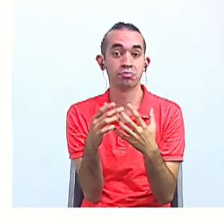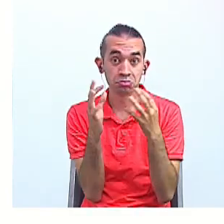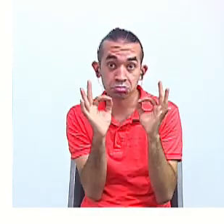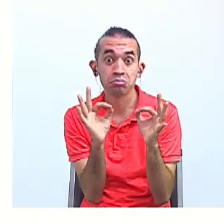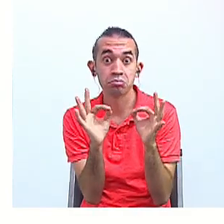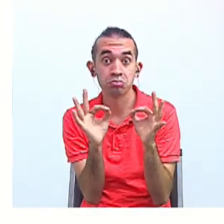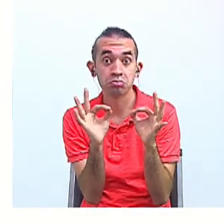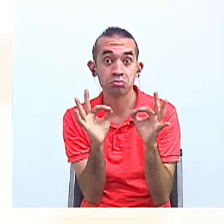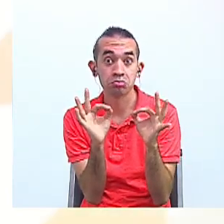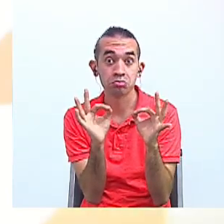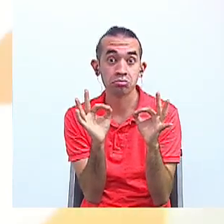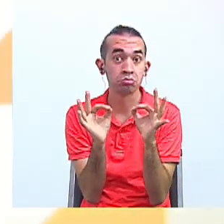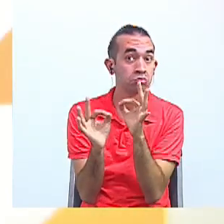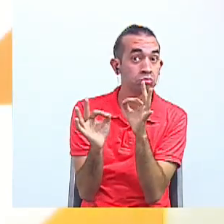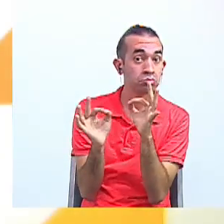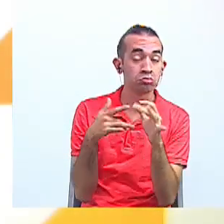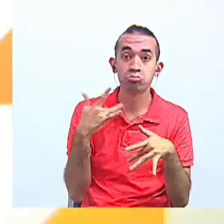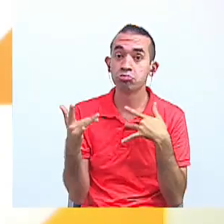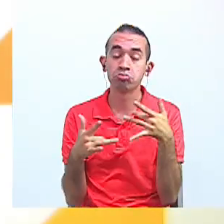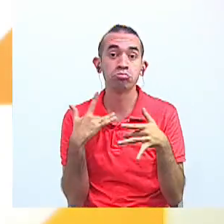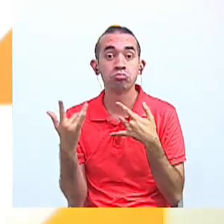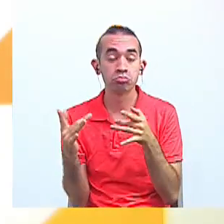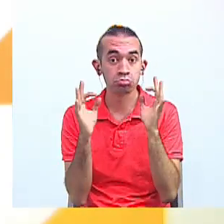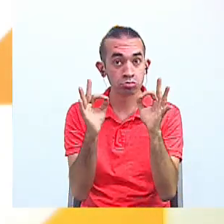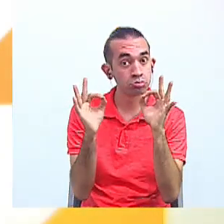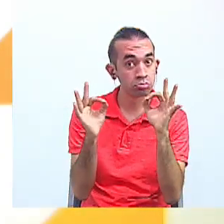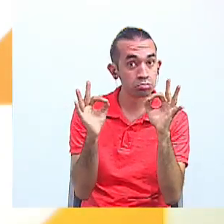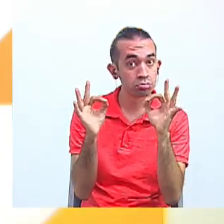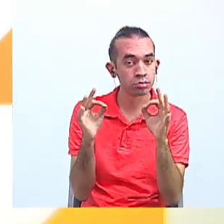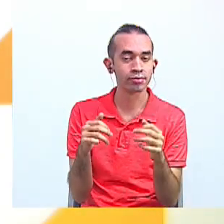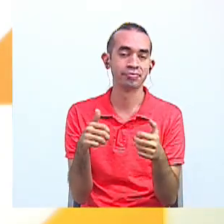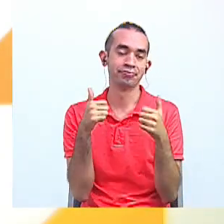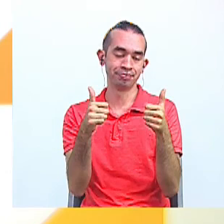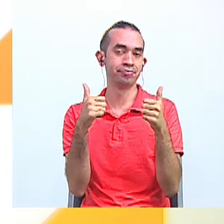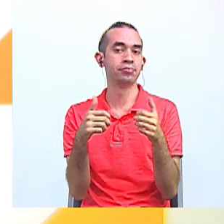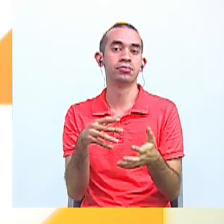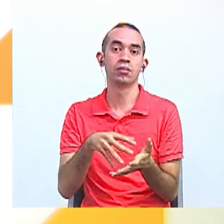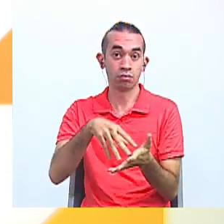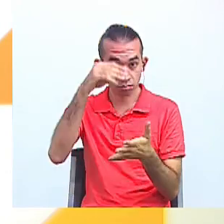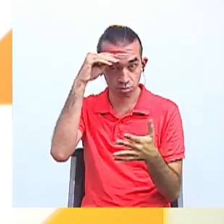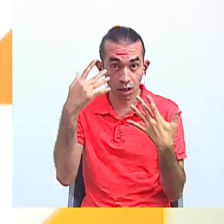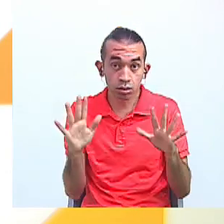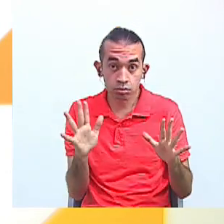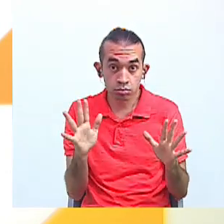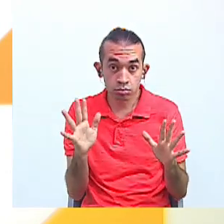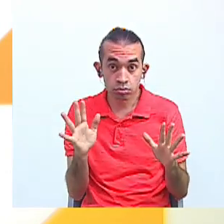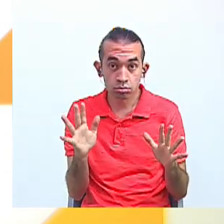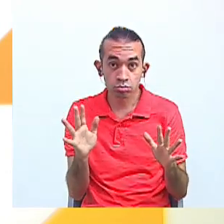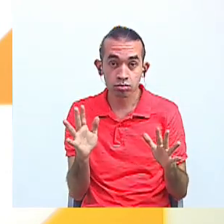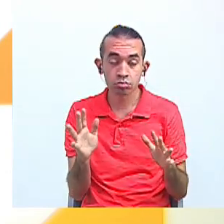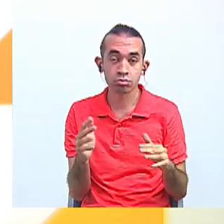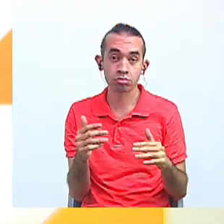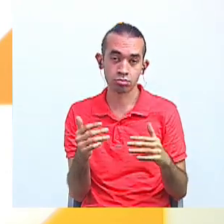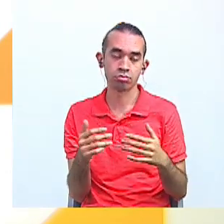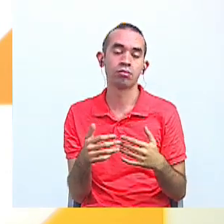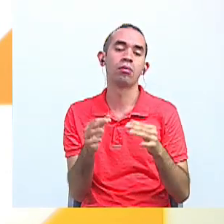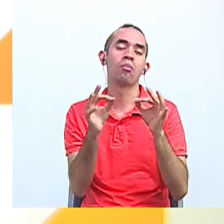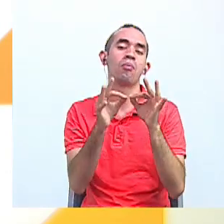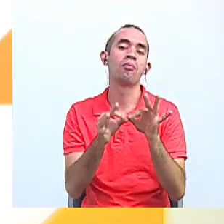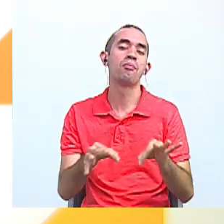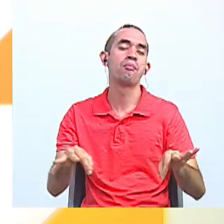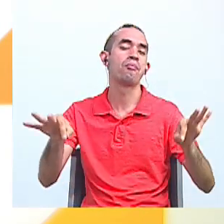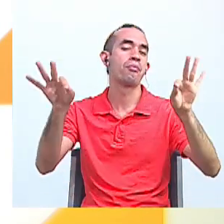parecido? ¿Cómo se han sentido? Bueno, ¿aprendieron conmigo? Es importante que